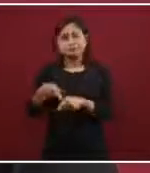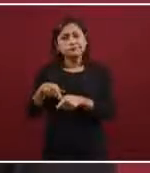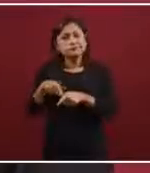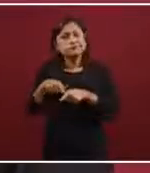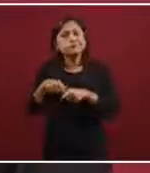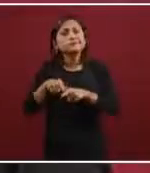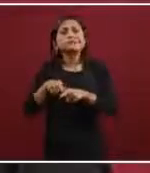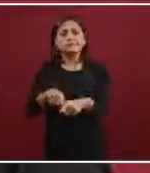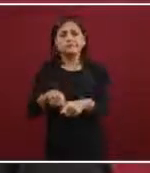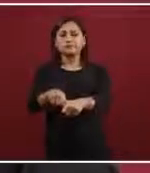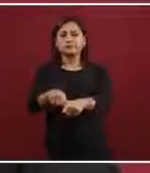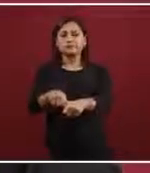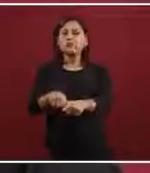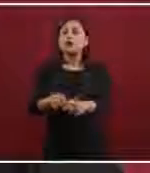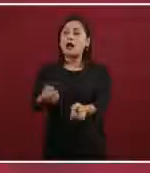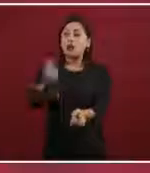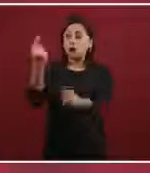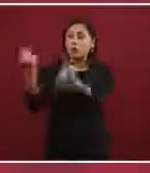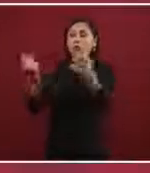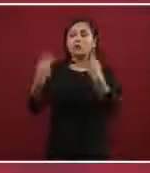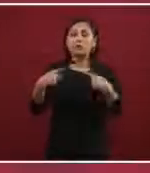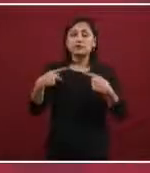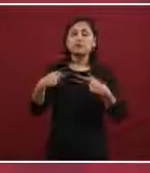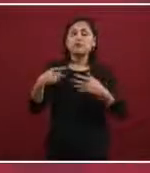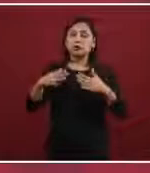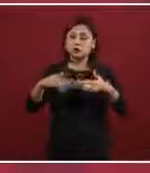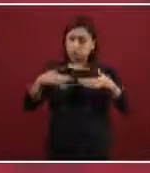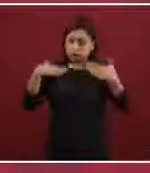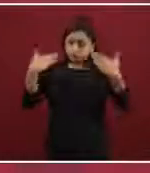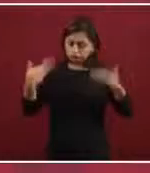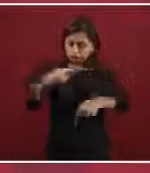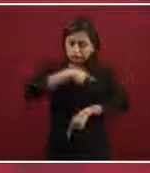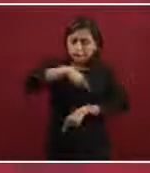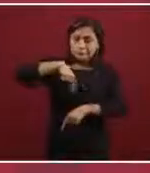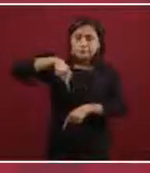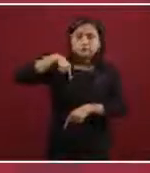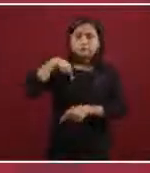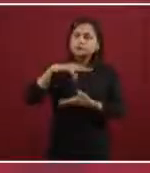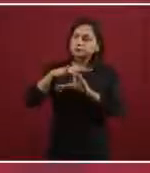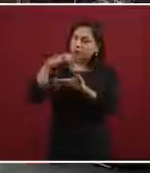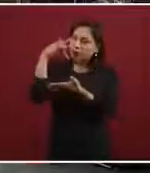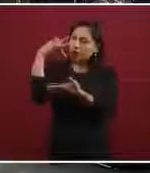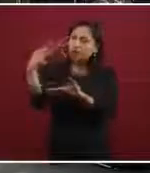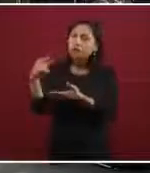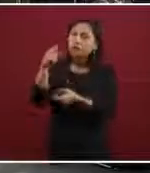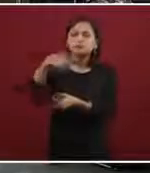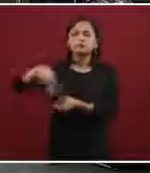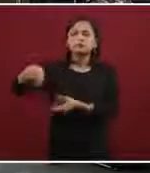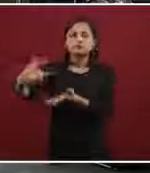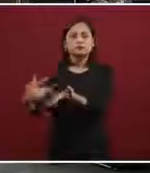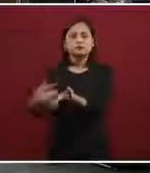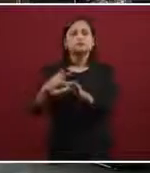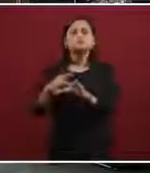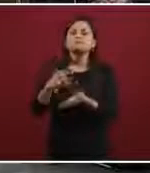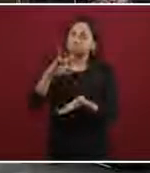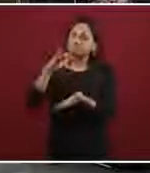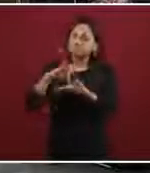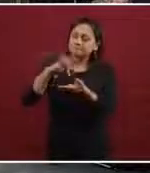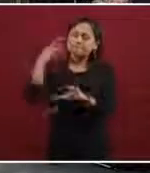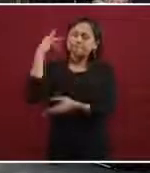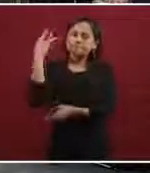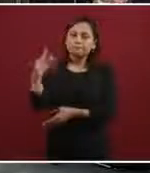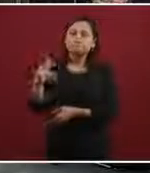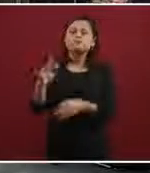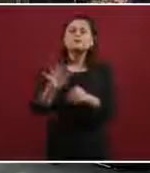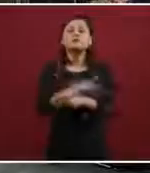dando su respaldo y su confianza agradecerles porque este